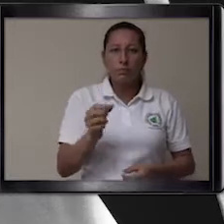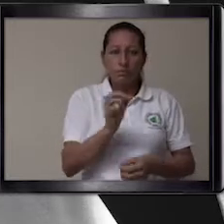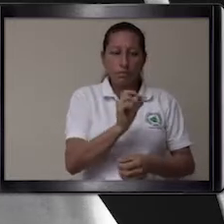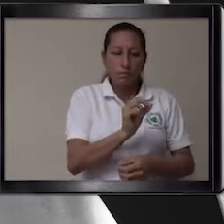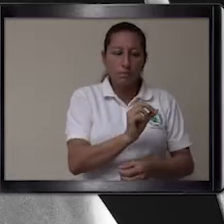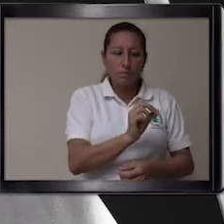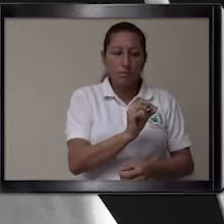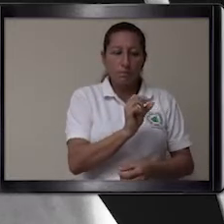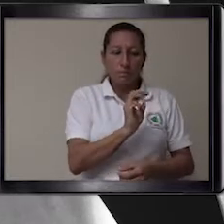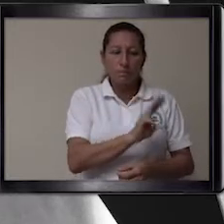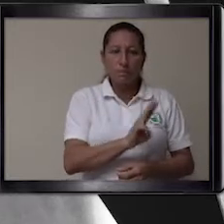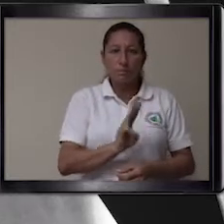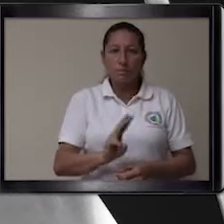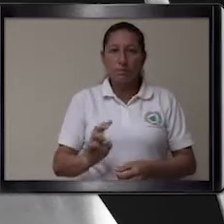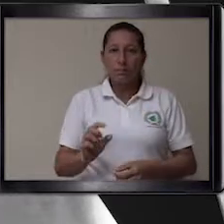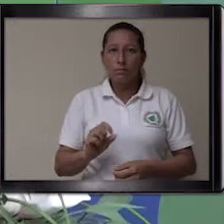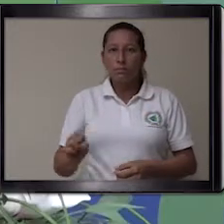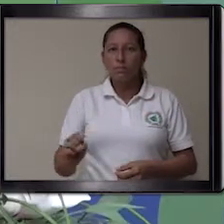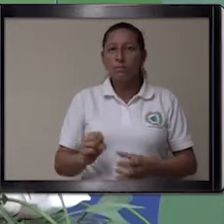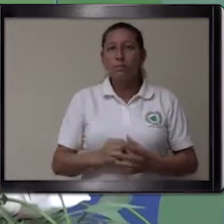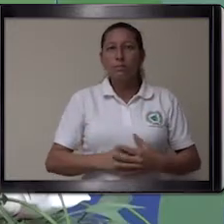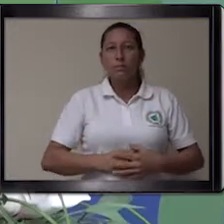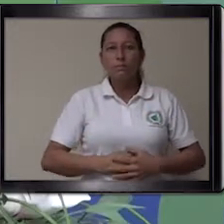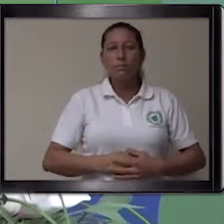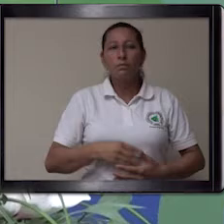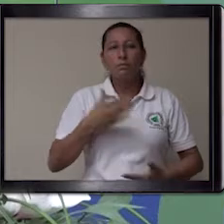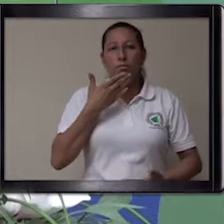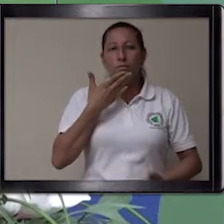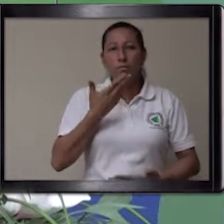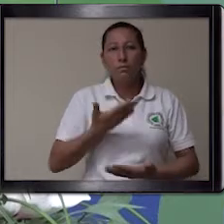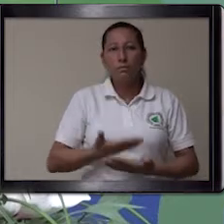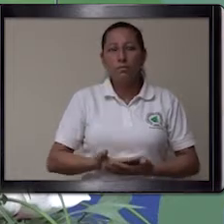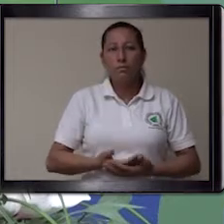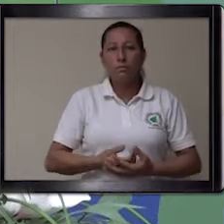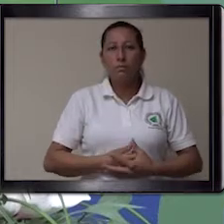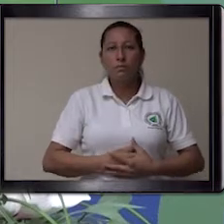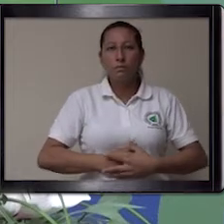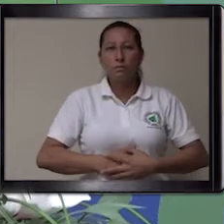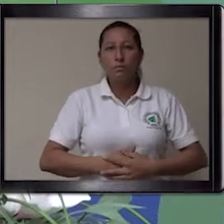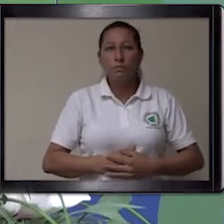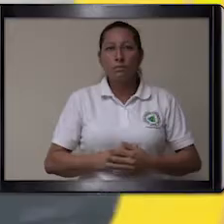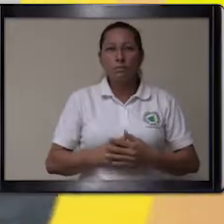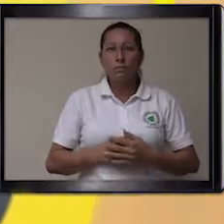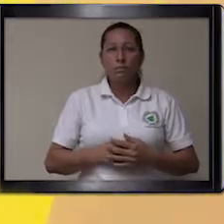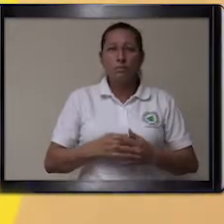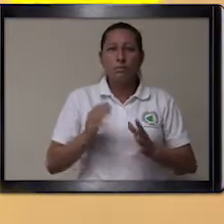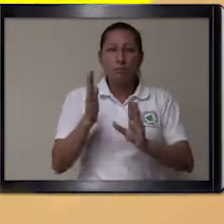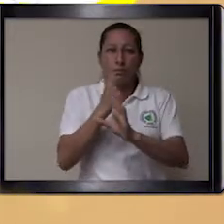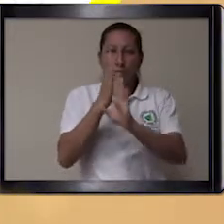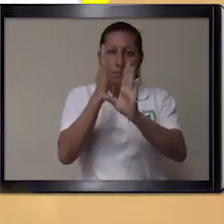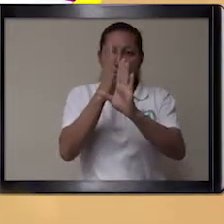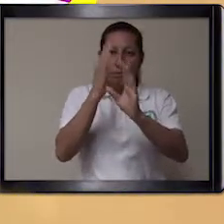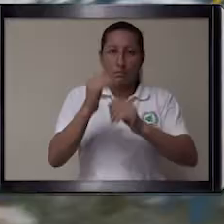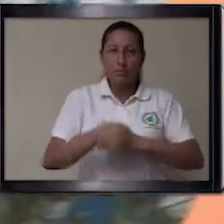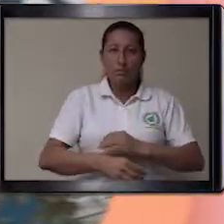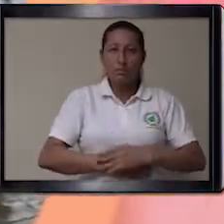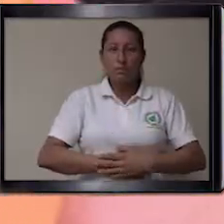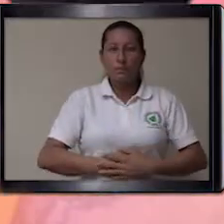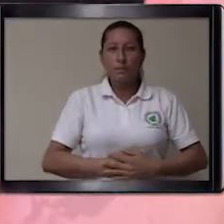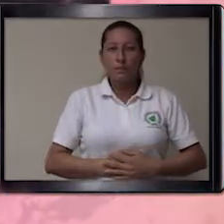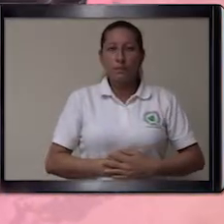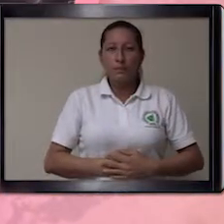de nuestras informaciones como sede SINAPRED. Nos despedimos con nuestro segmento Curiosidades.